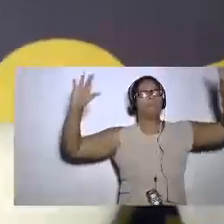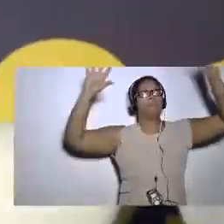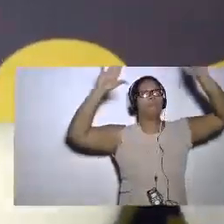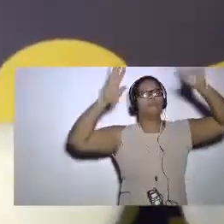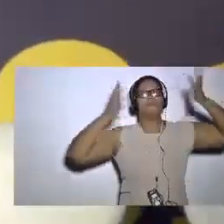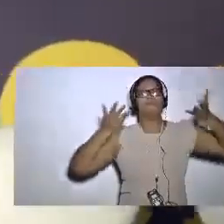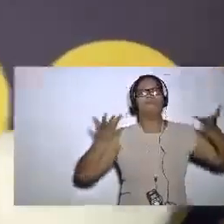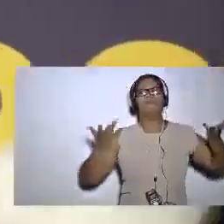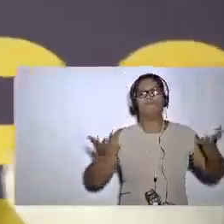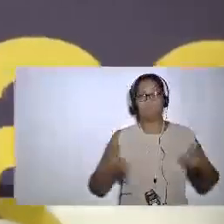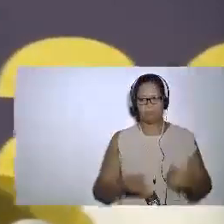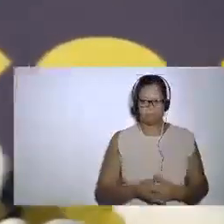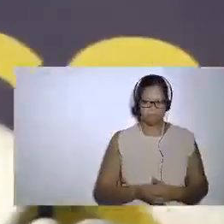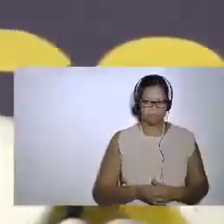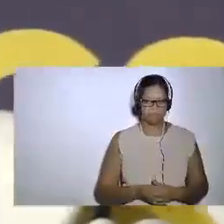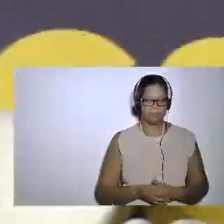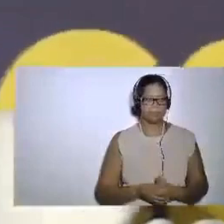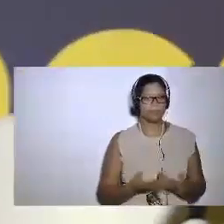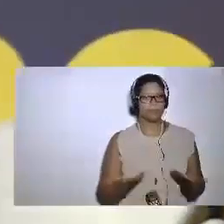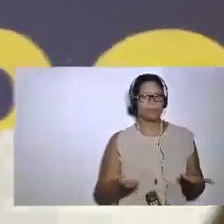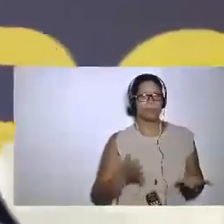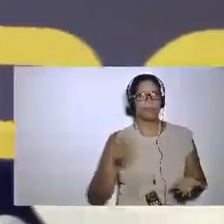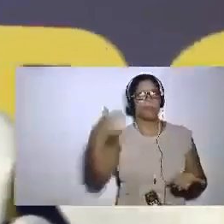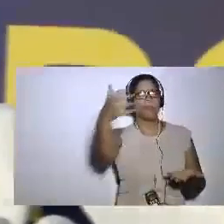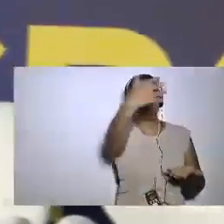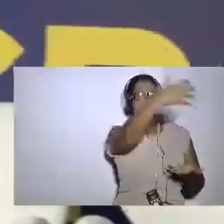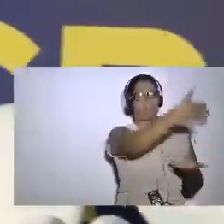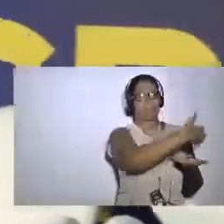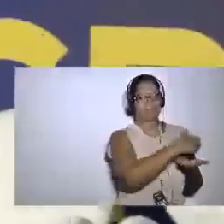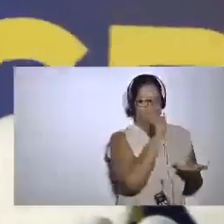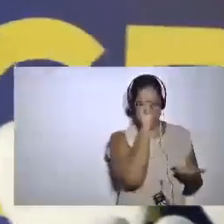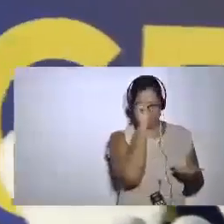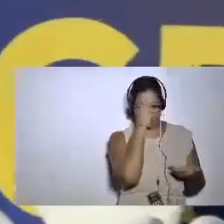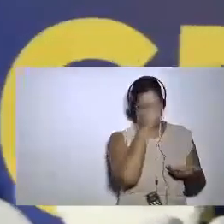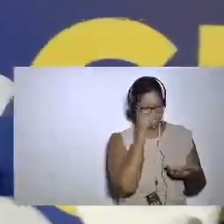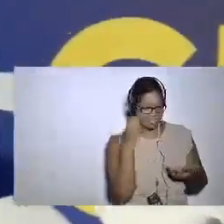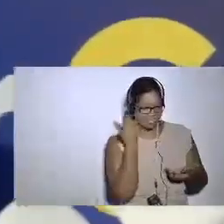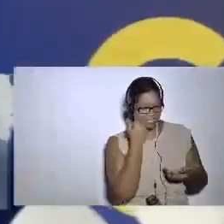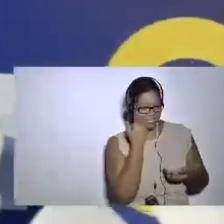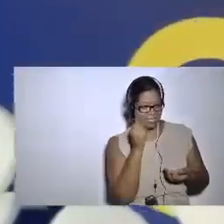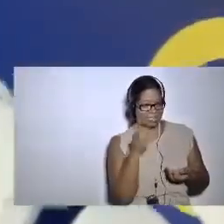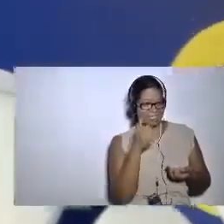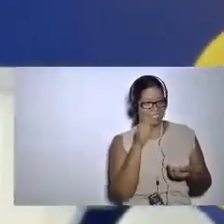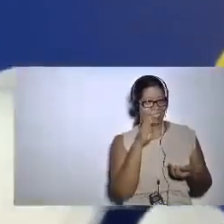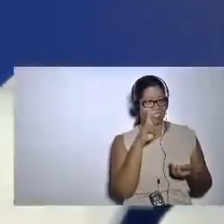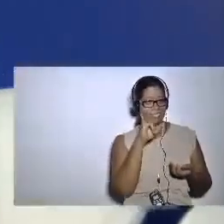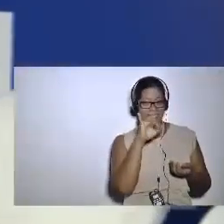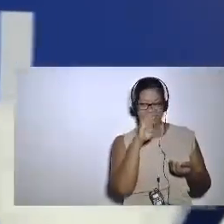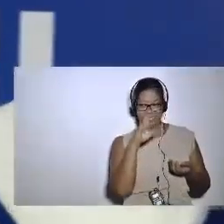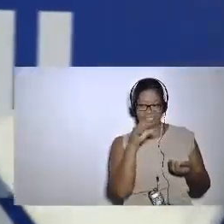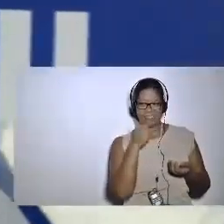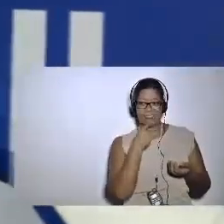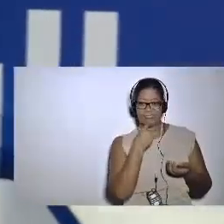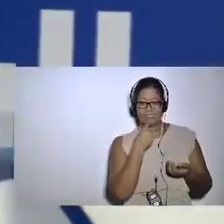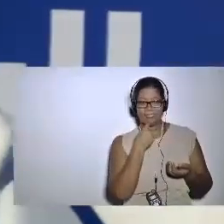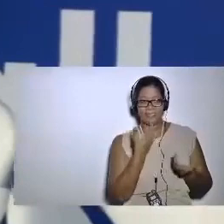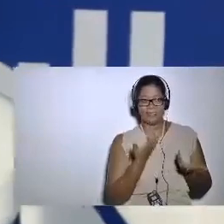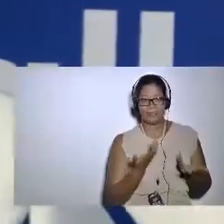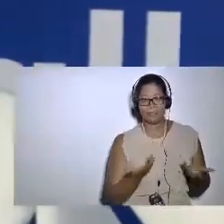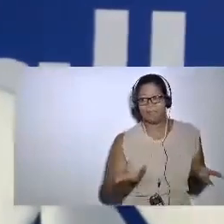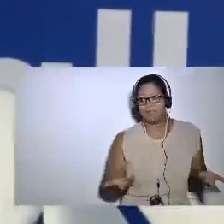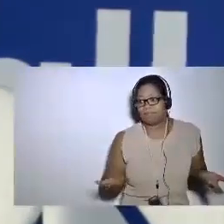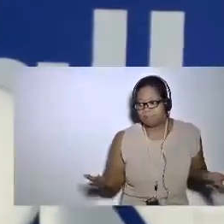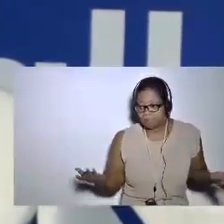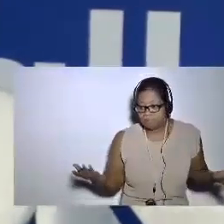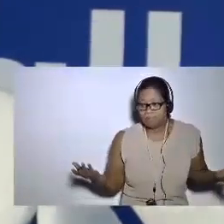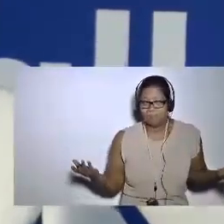El exceso de papel en los satélites. Nosotros pensamos en los libros, que no